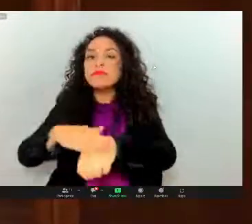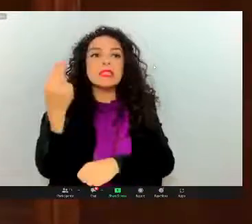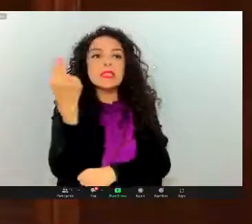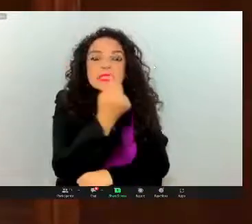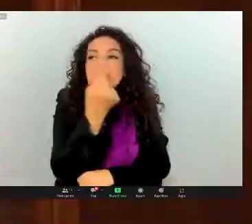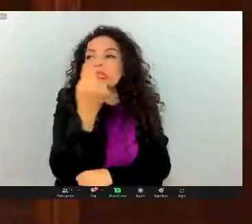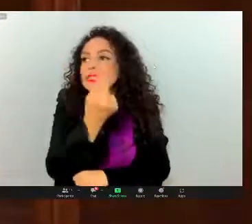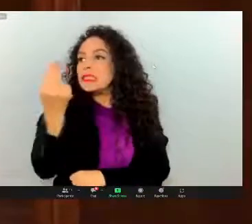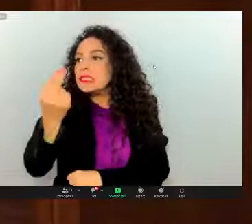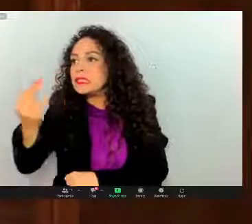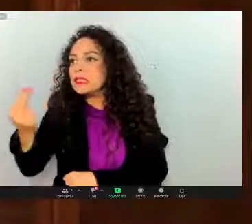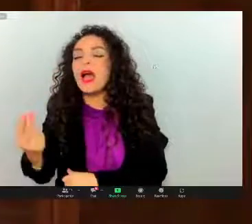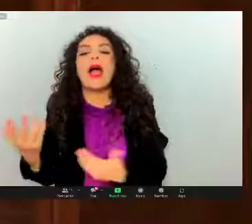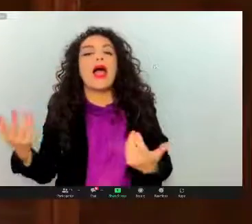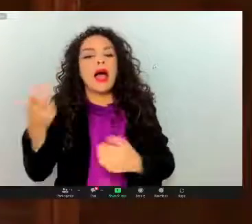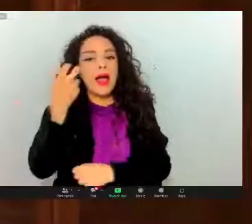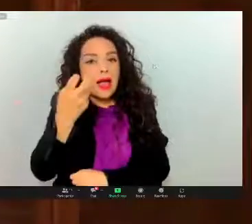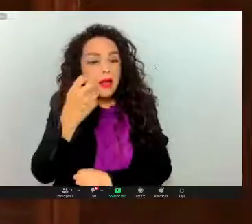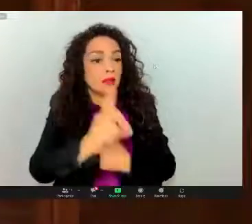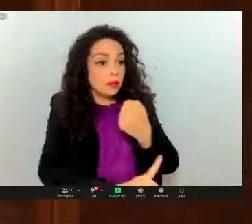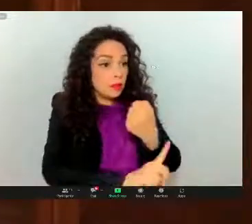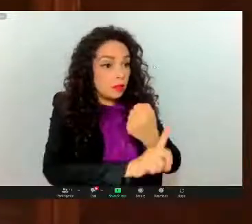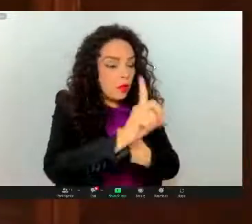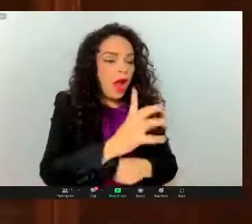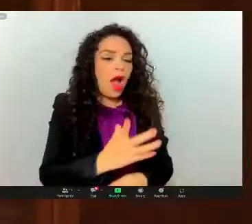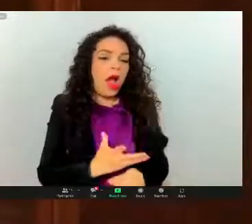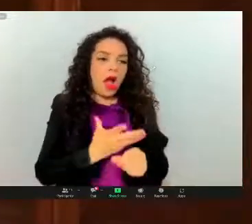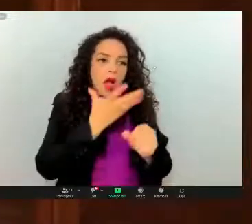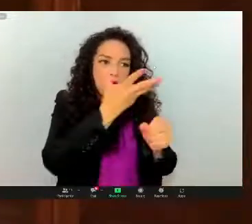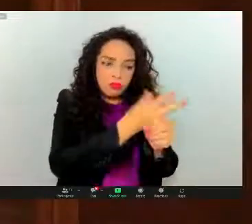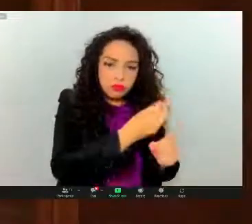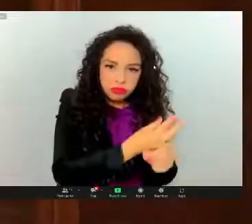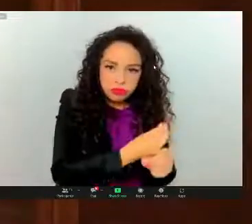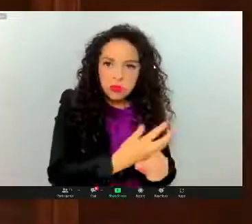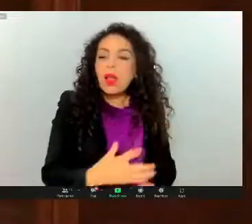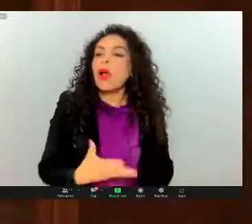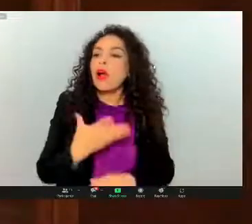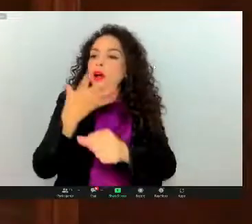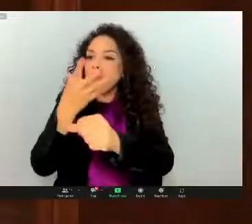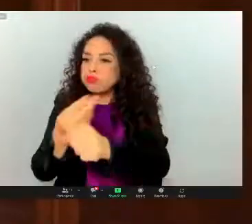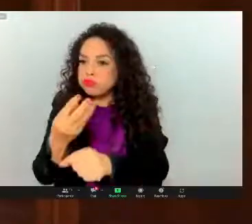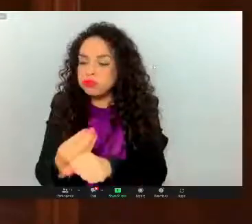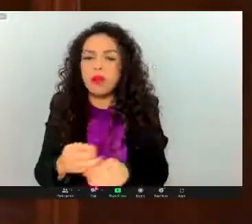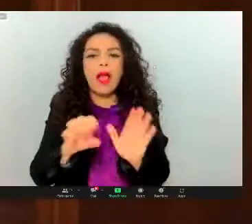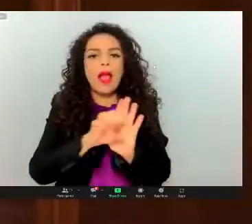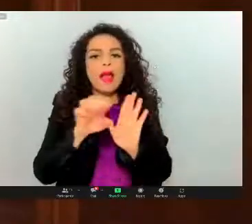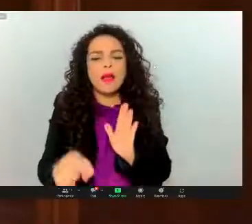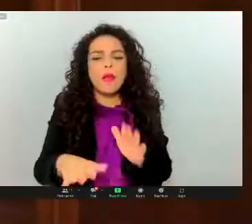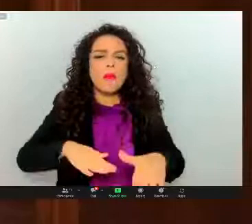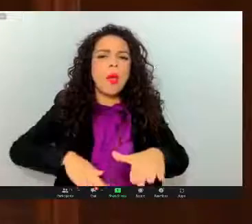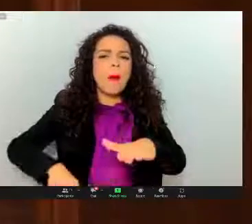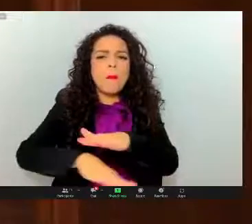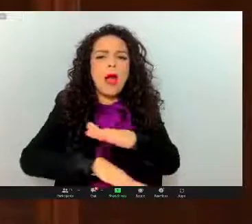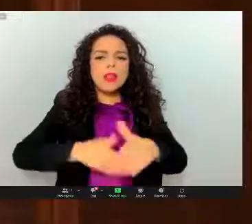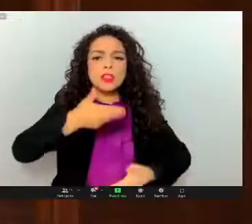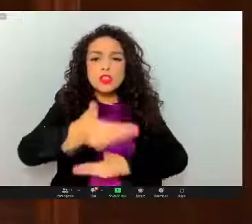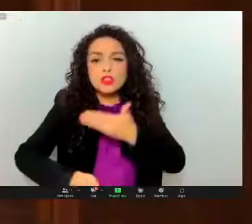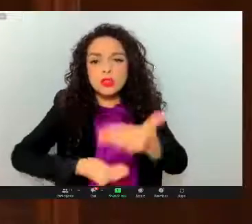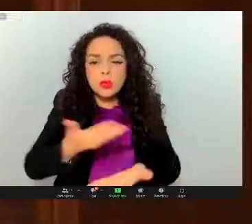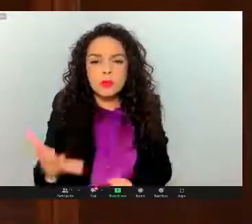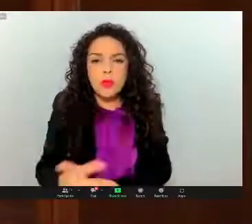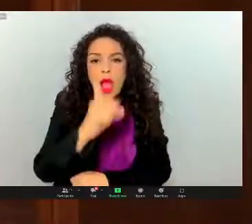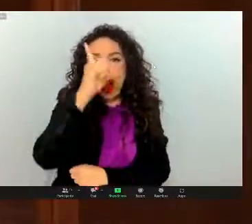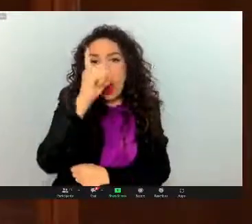problemas de servicios básicos como agua potable, alumbrado, bacheo,